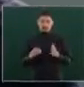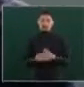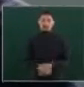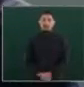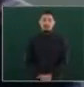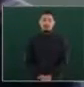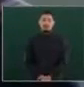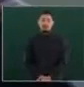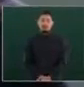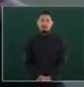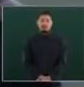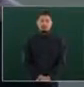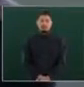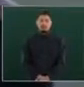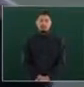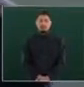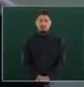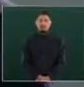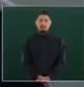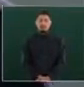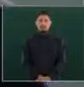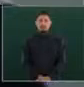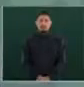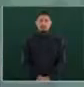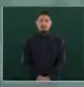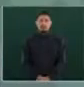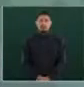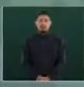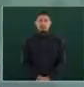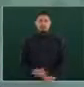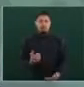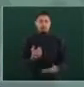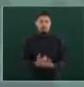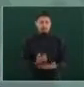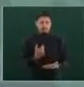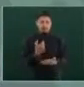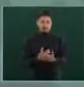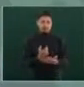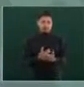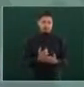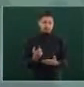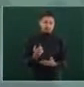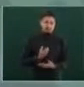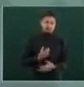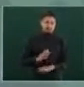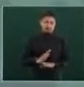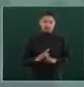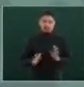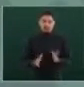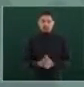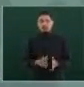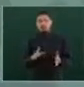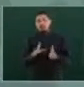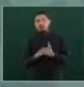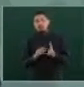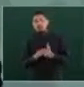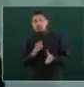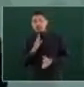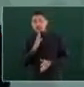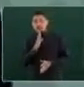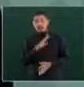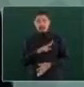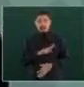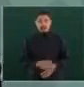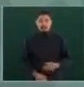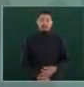interés privado personal sino es algo que interesa muy vivamente a toda la sociedad o sea ustedes están de alguna